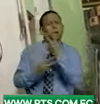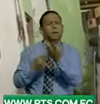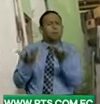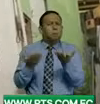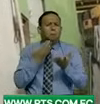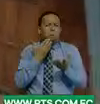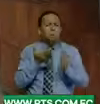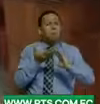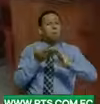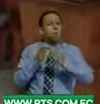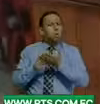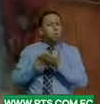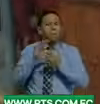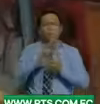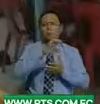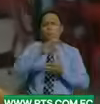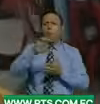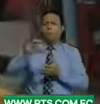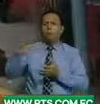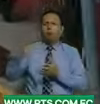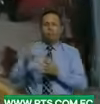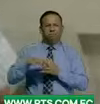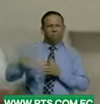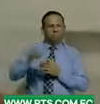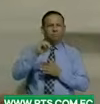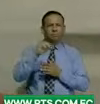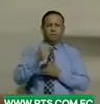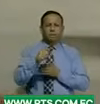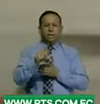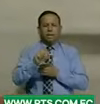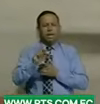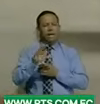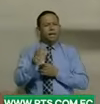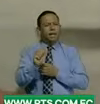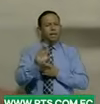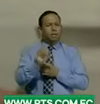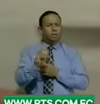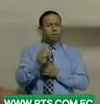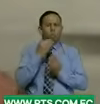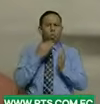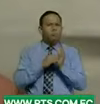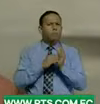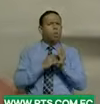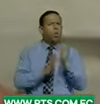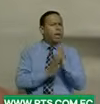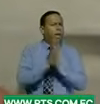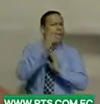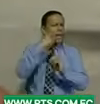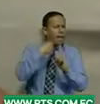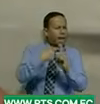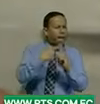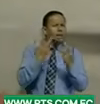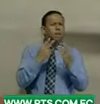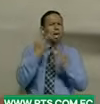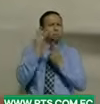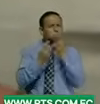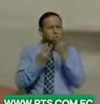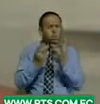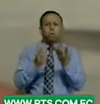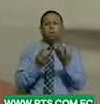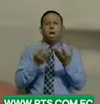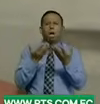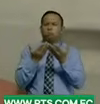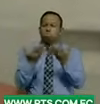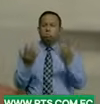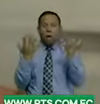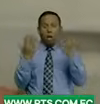en las comunidades costeras de la parroquia Manglar Alto. Un turismo de iglesias, un turismo de artesanías,